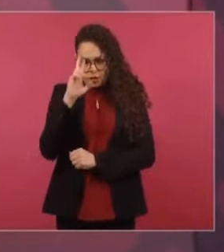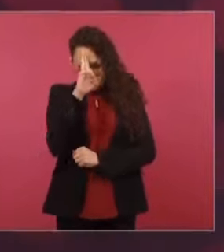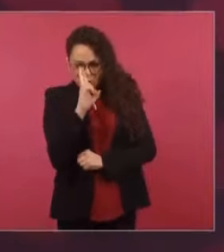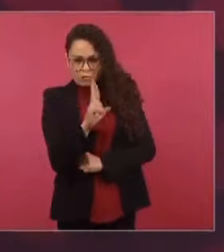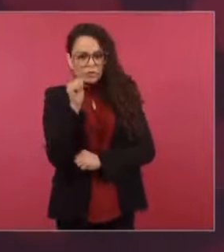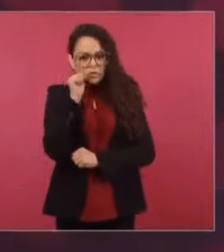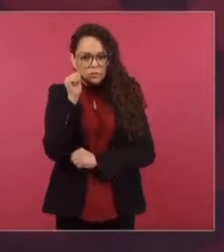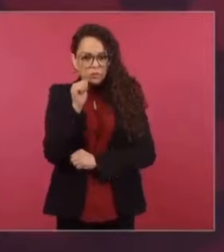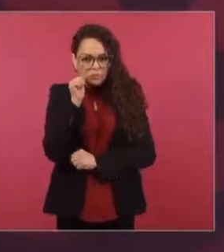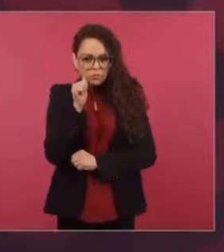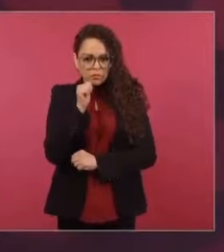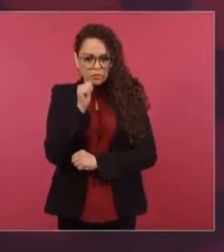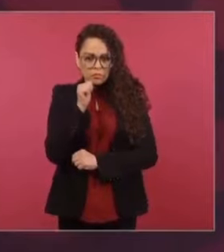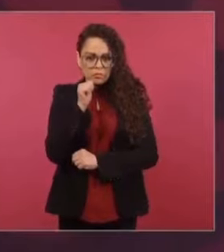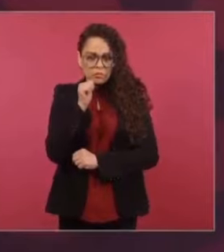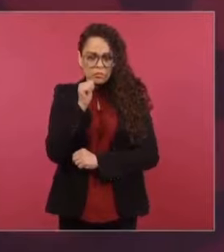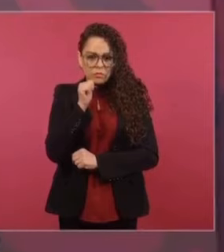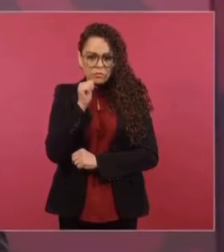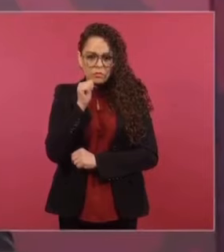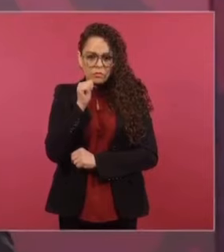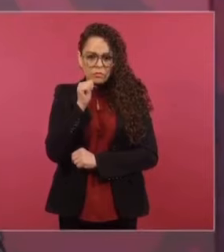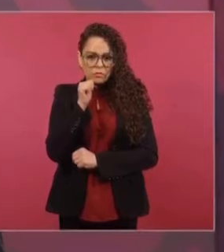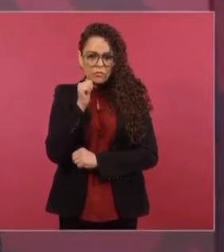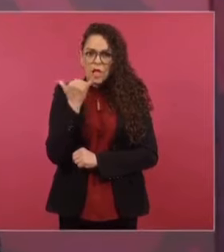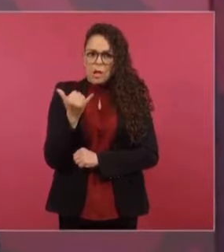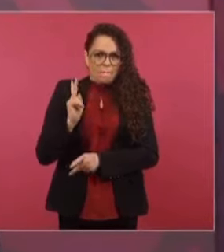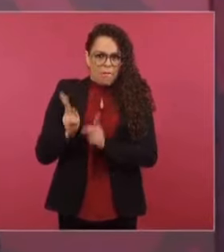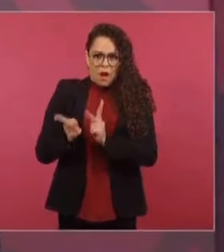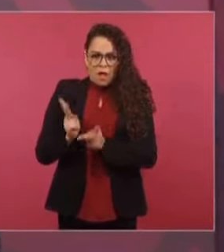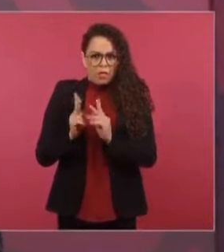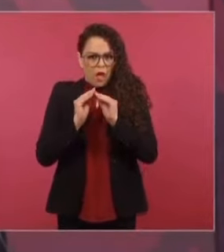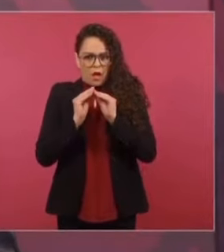Y va además a hablar así, con mucha claridad.